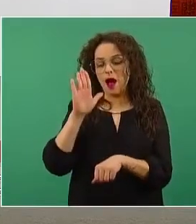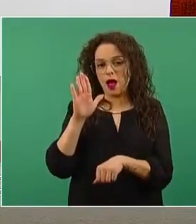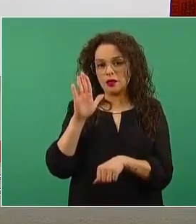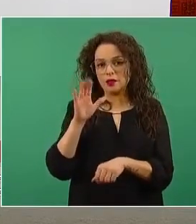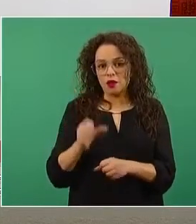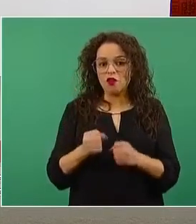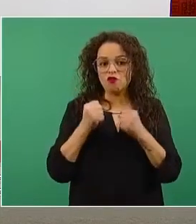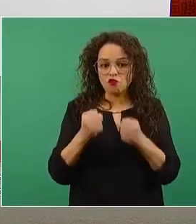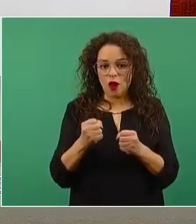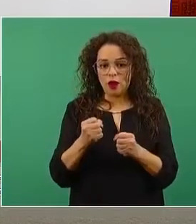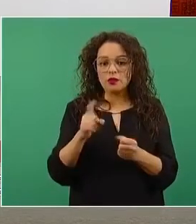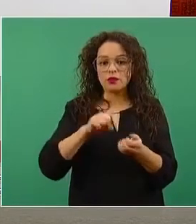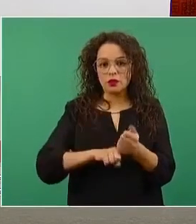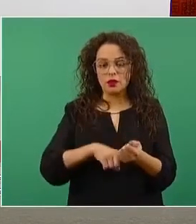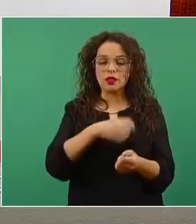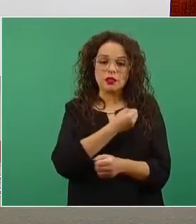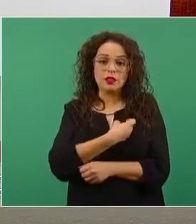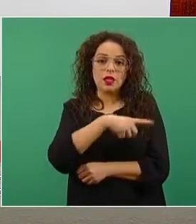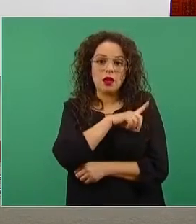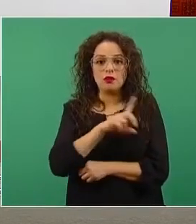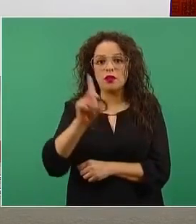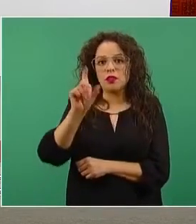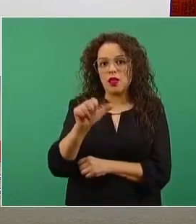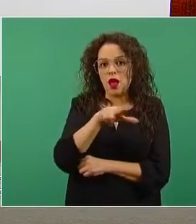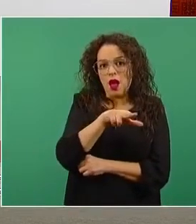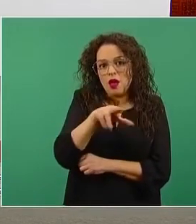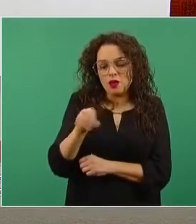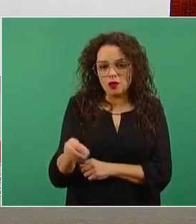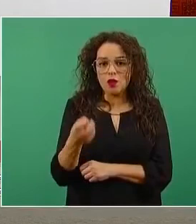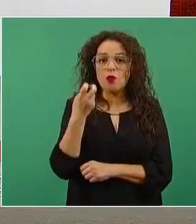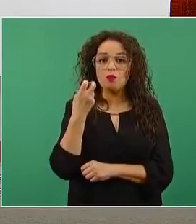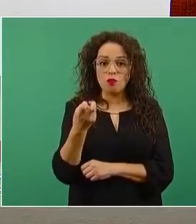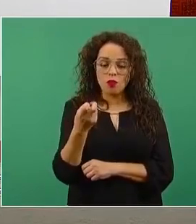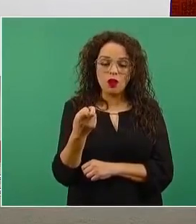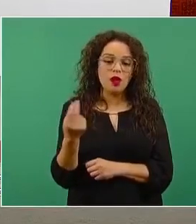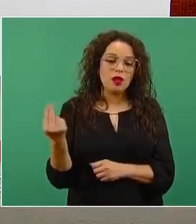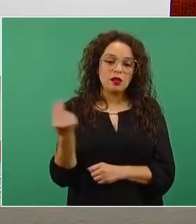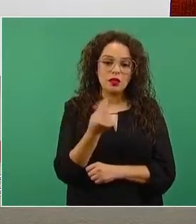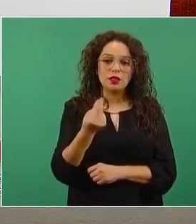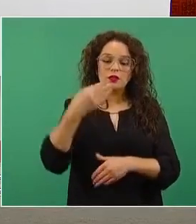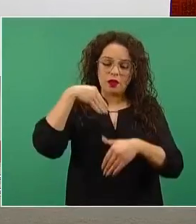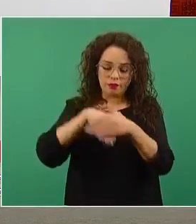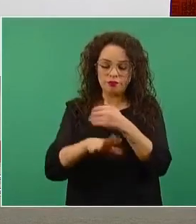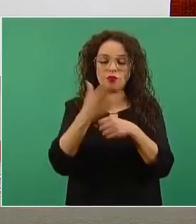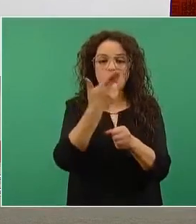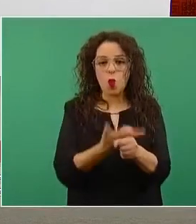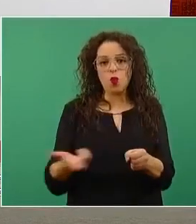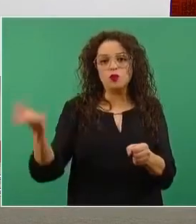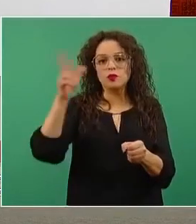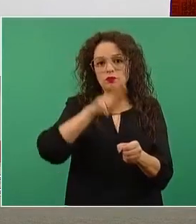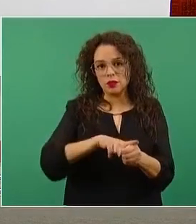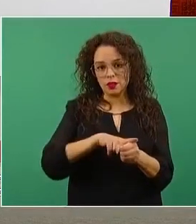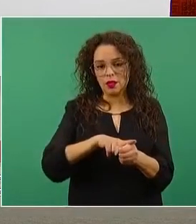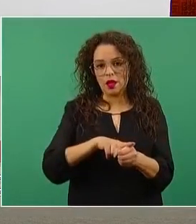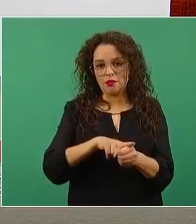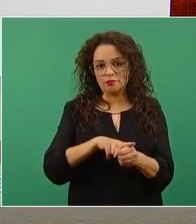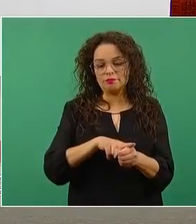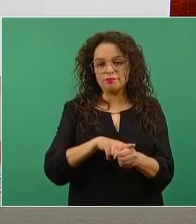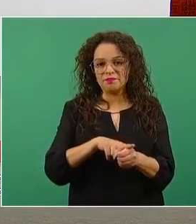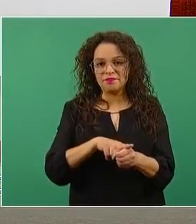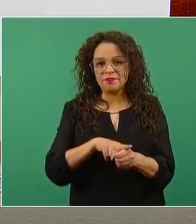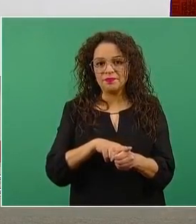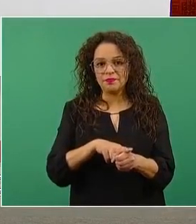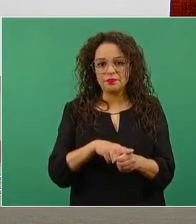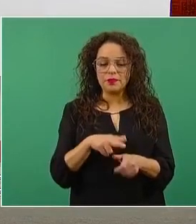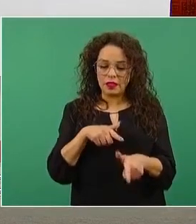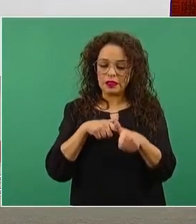produjeron una afectación a la salud de la persona y de ahí que ésta se haya tenido obviamente que hospitalizar para una observación. Sin embargo,